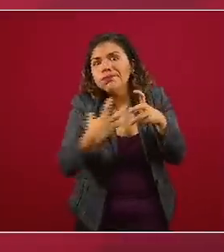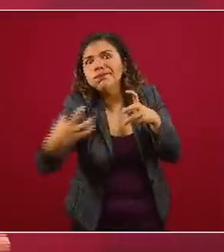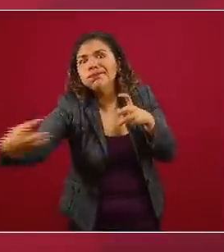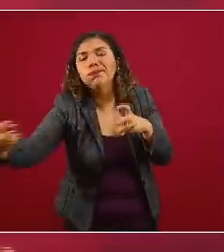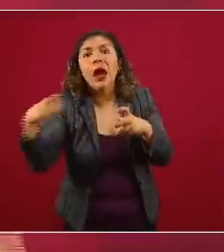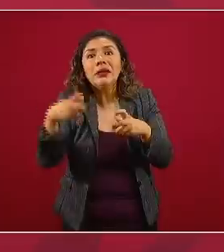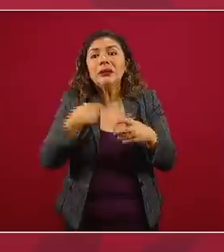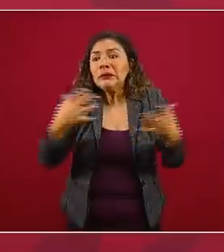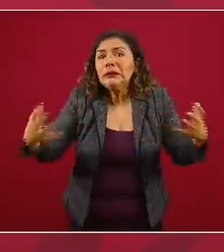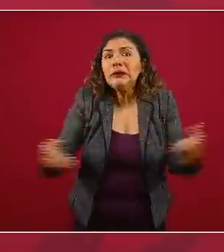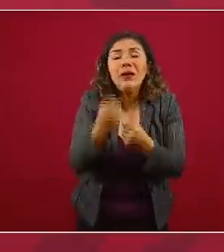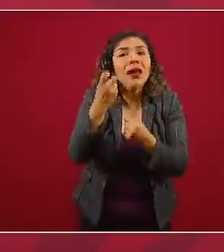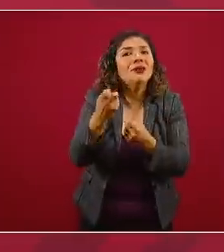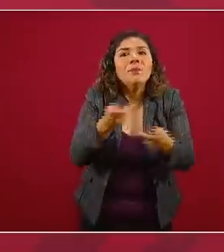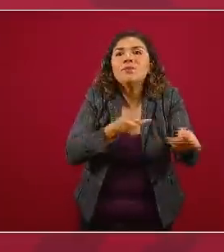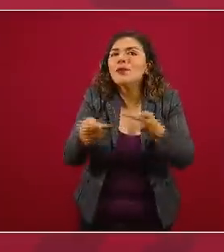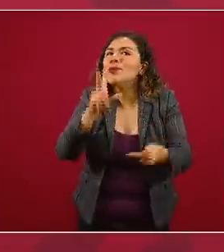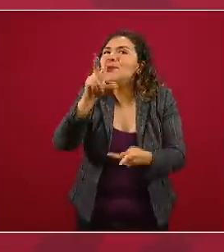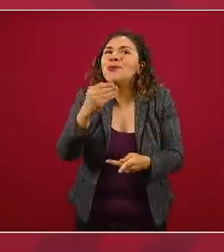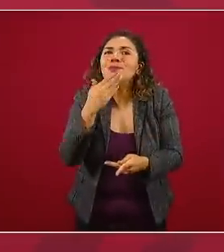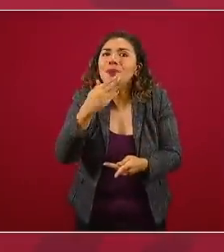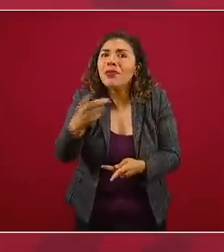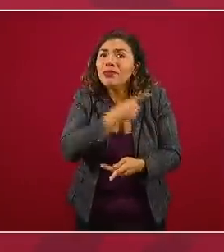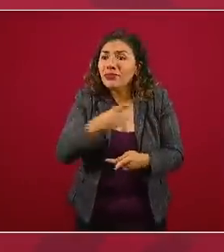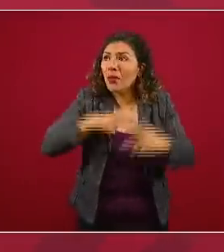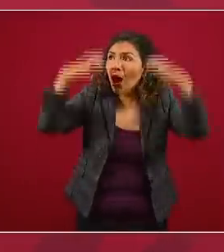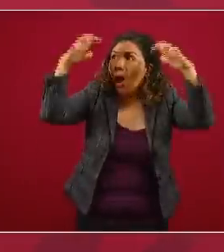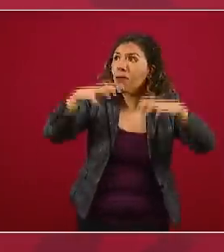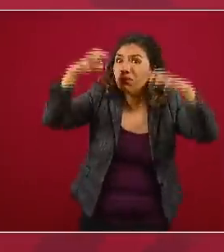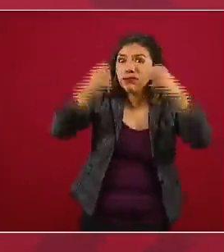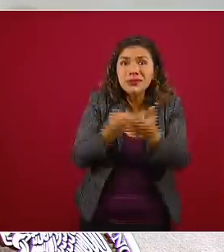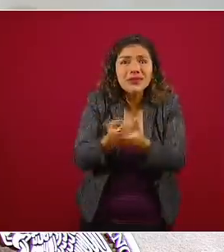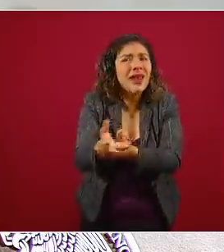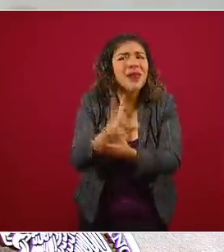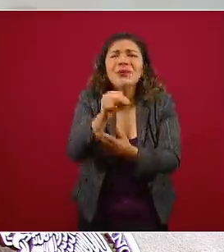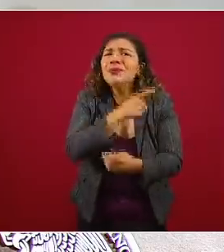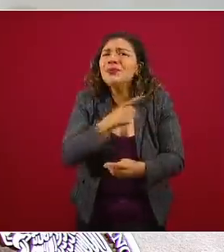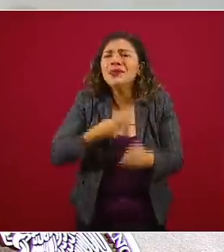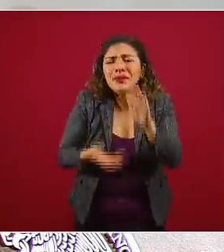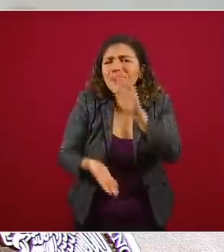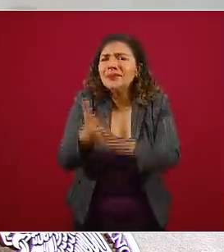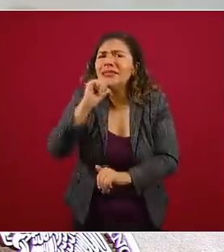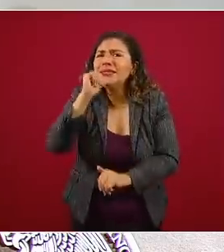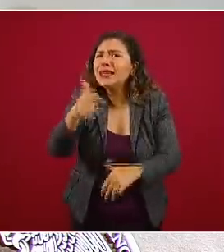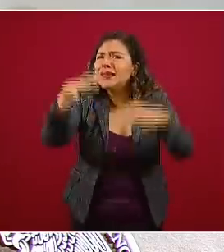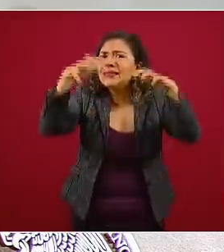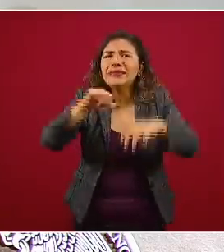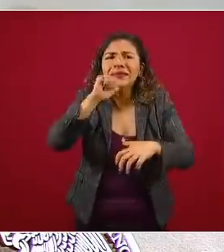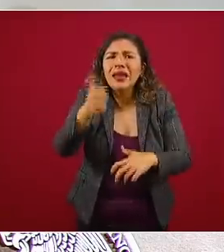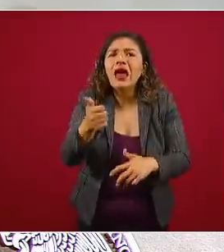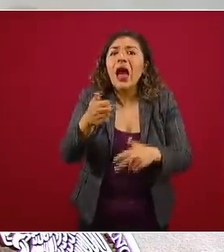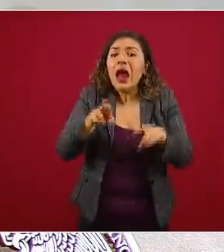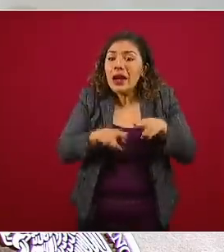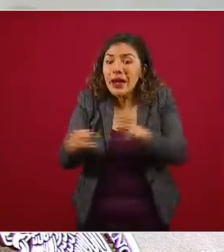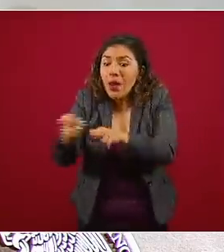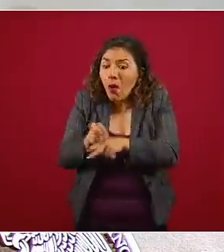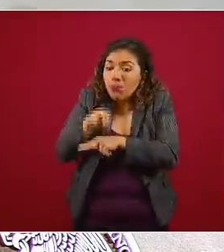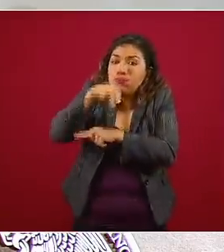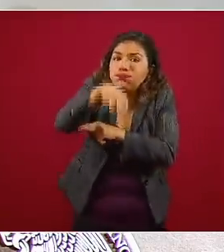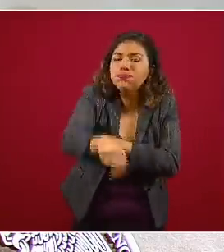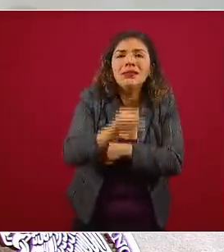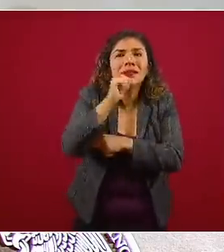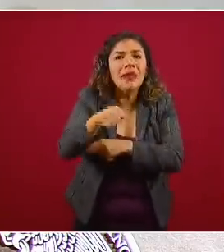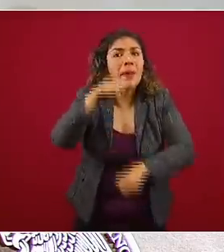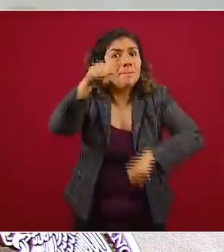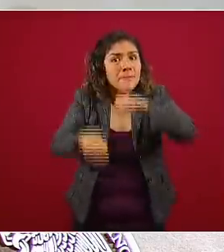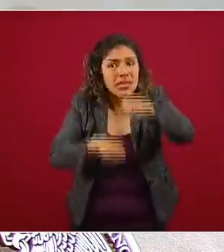tomamos una decisión inadecuada inapropiada durante la lluvia durante la lluvia no hay que transitar no hay que cruzar el cauce de un río ni en